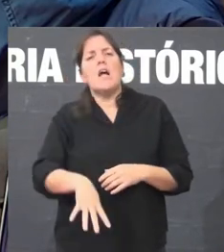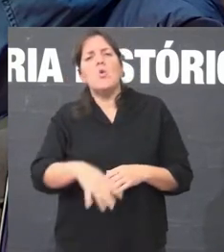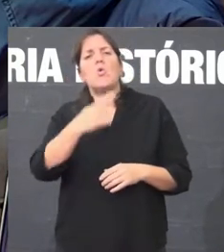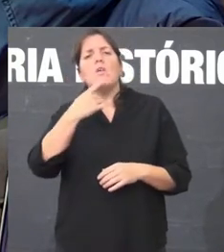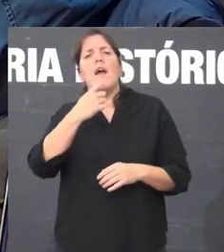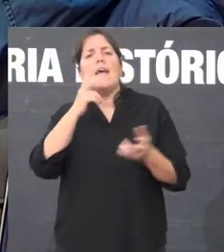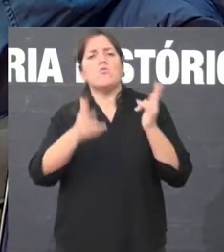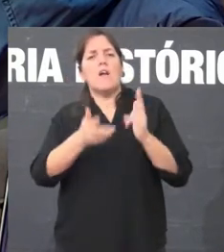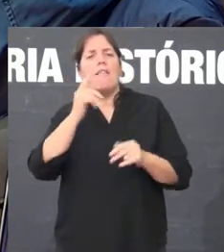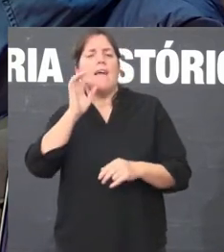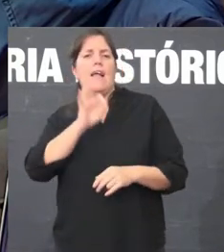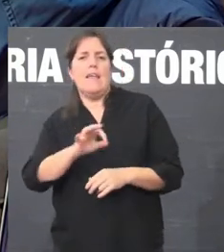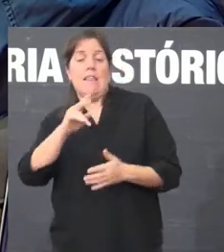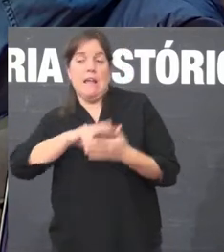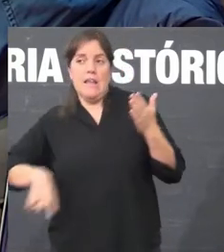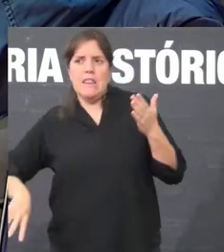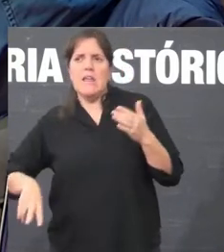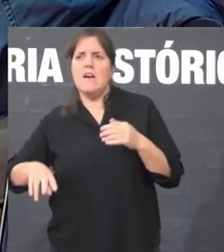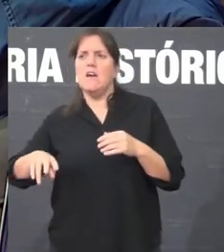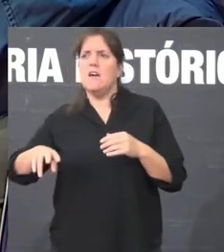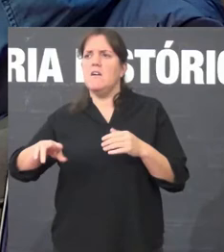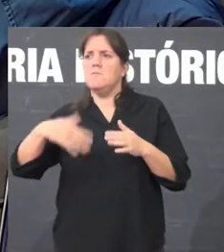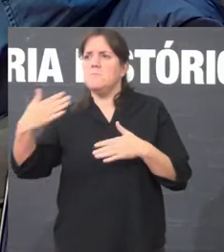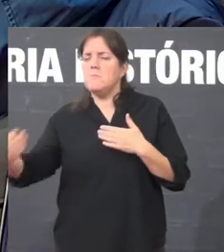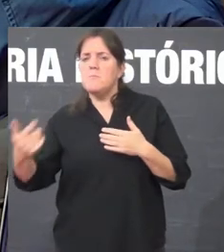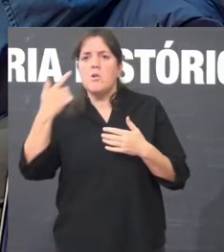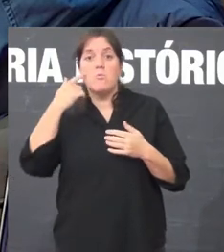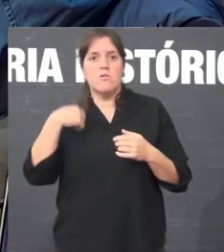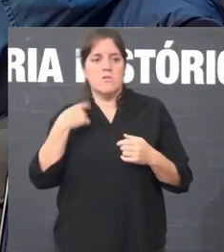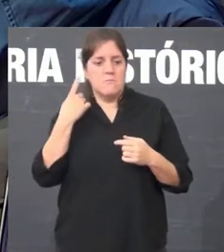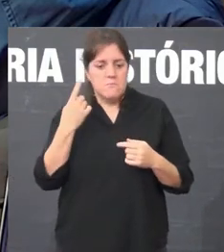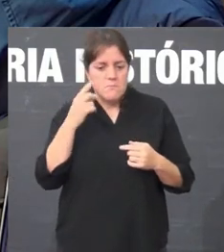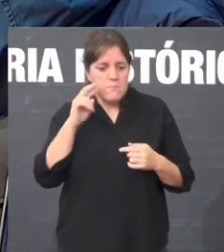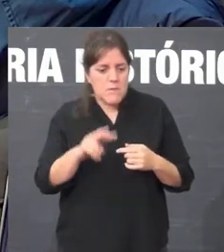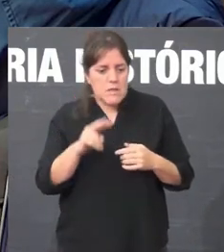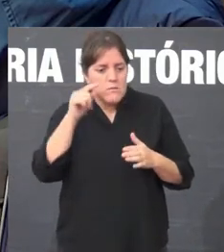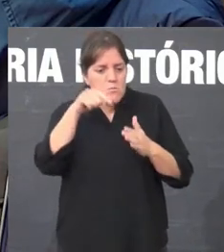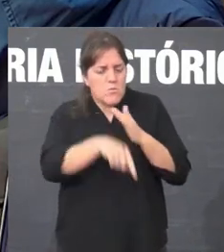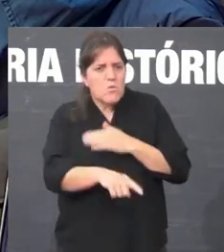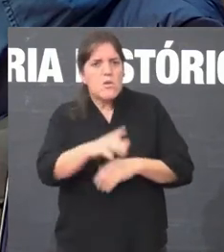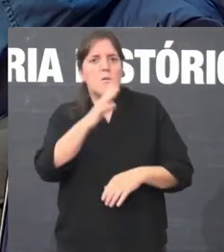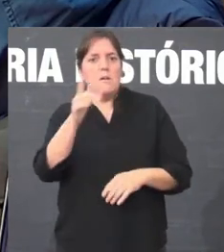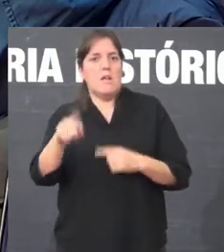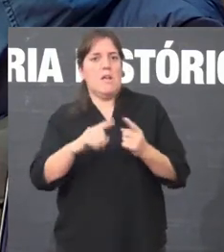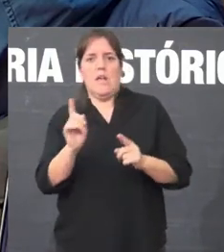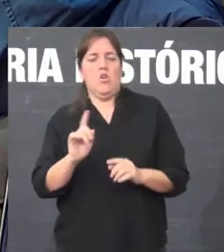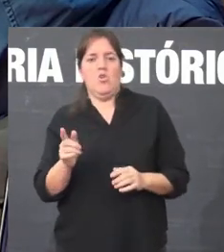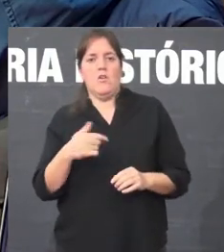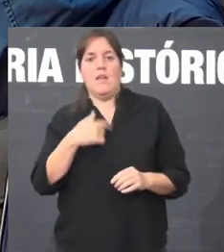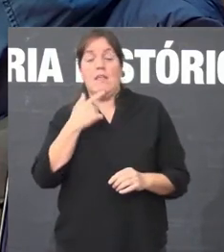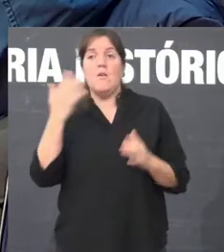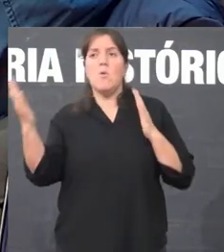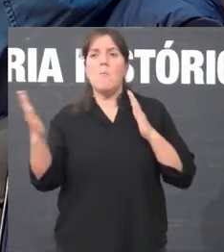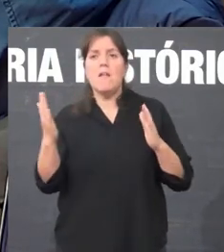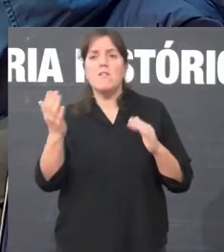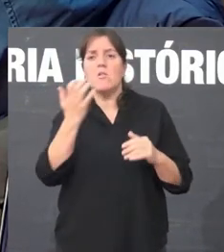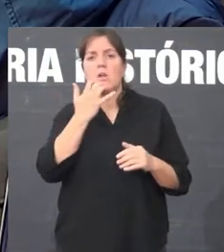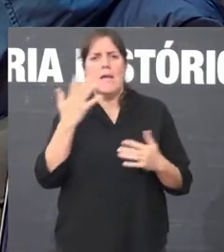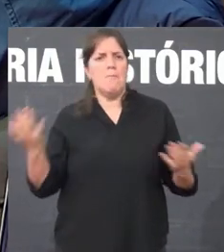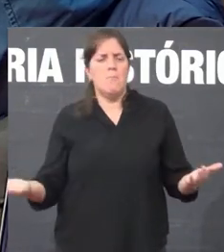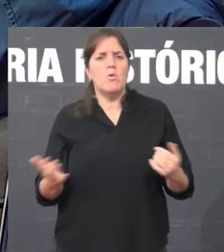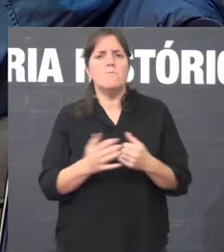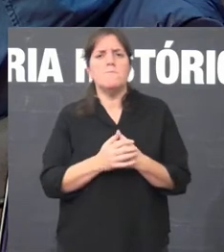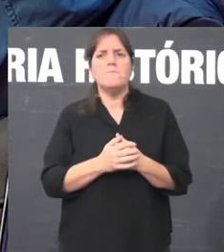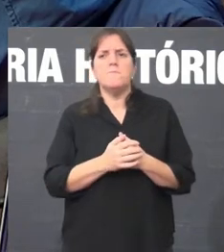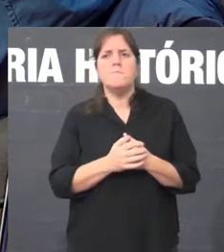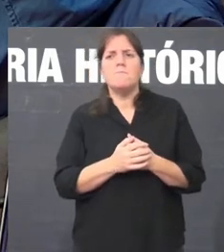Euskadi, Galicia, tal. Claro, pues luego te das cuenta que no, ¿cuál es la evolución? Hay un momento, por ejemplo,